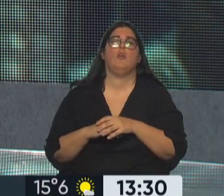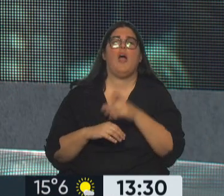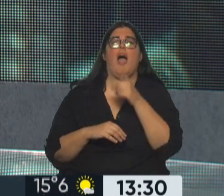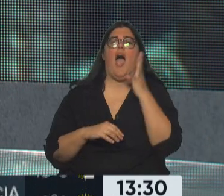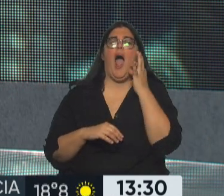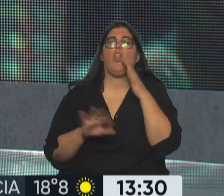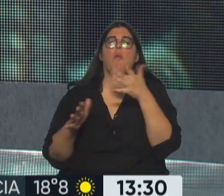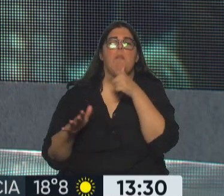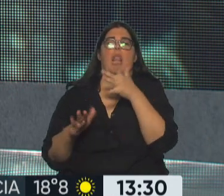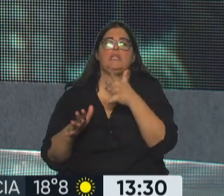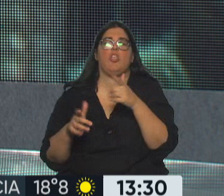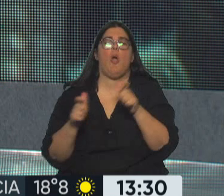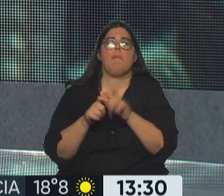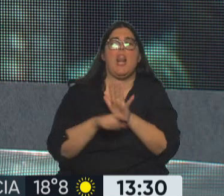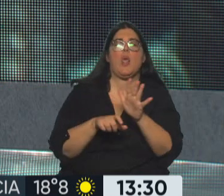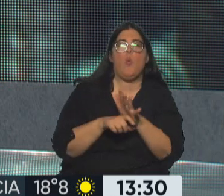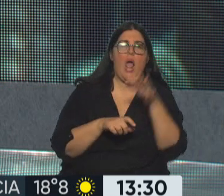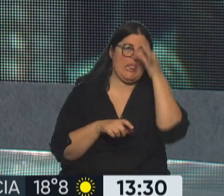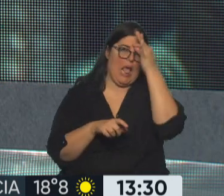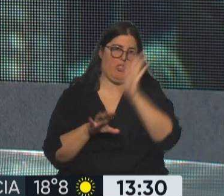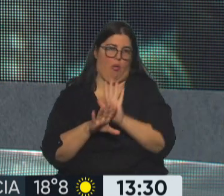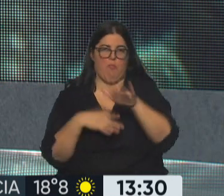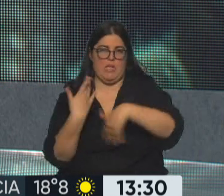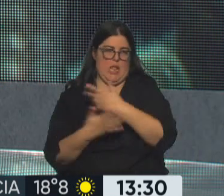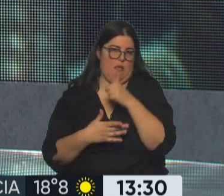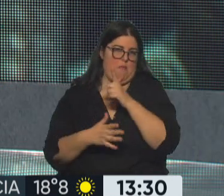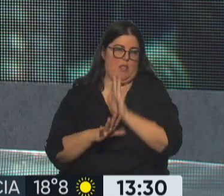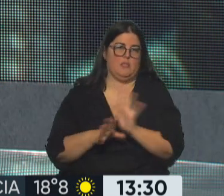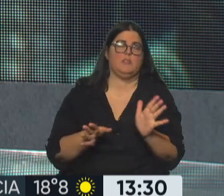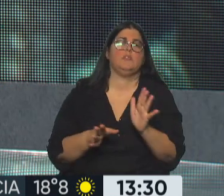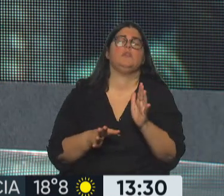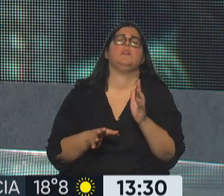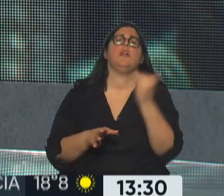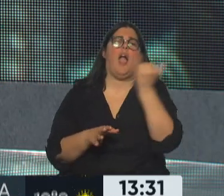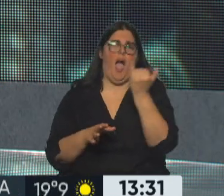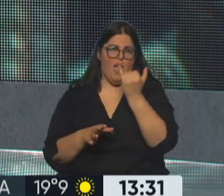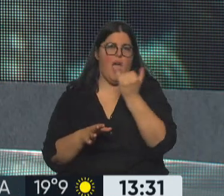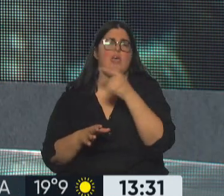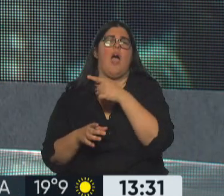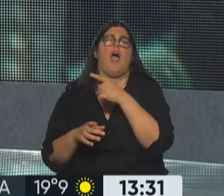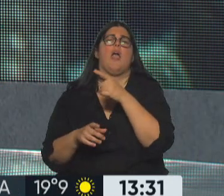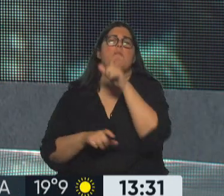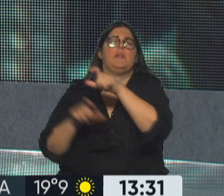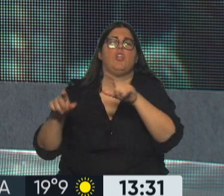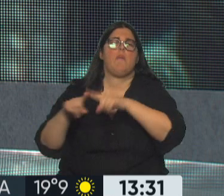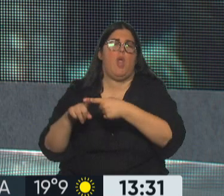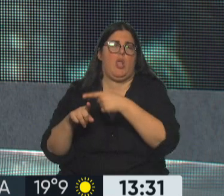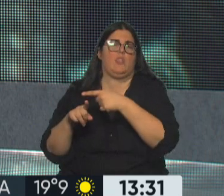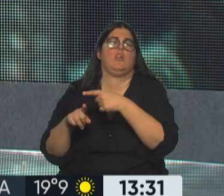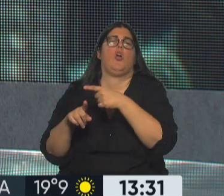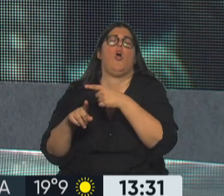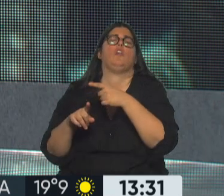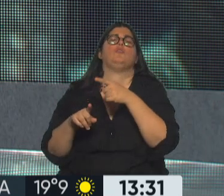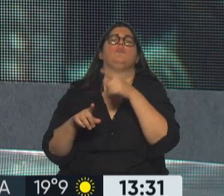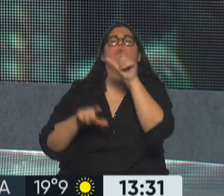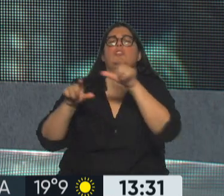y cinematográfico, recordemos que hasta el momento hay fuentes, efectivamente, tanto políticas como de la aviación civil